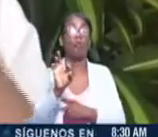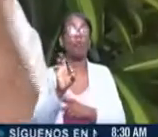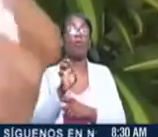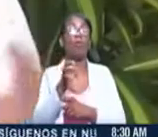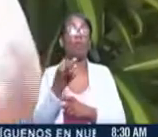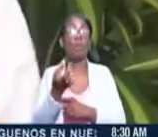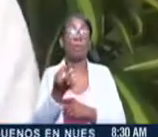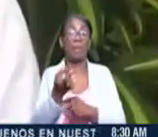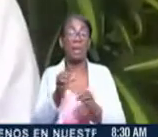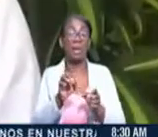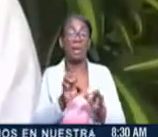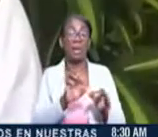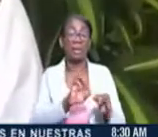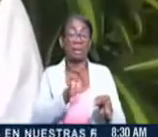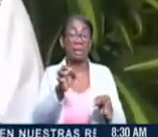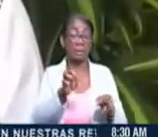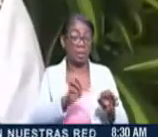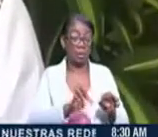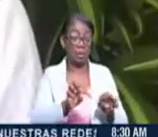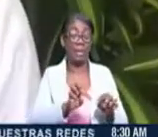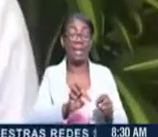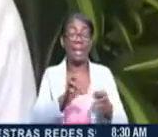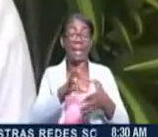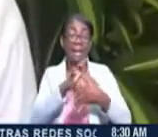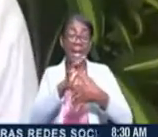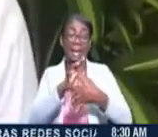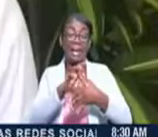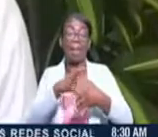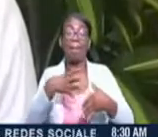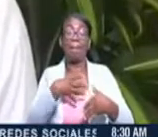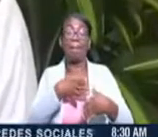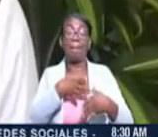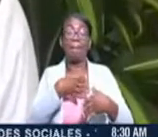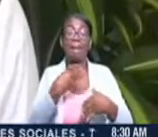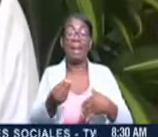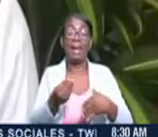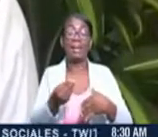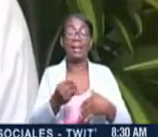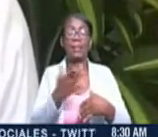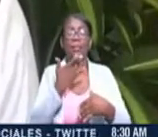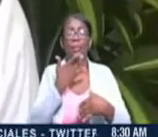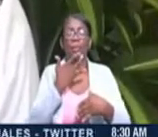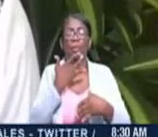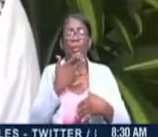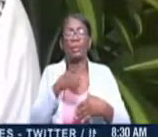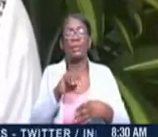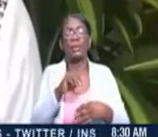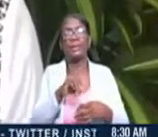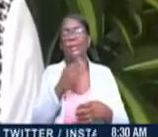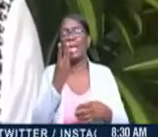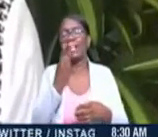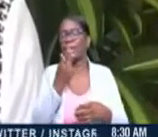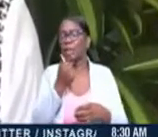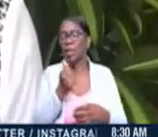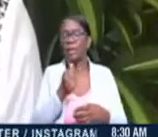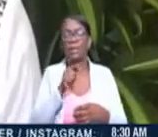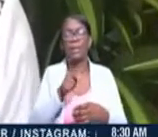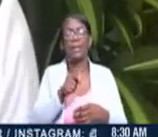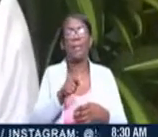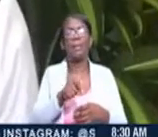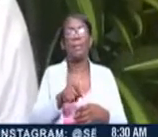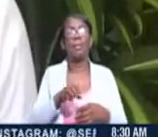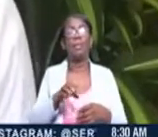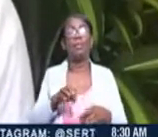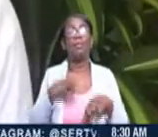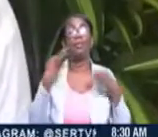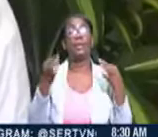La carne es una carne blanca, es una carne muy sabrosa, y estamos contentos con todo el apoyo que hemos tenido